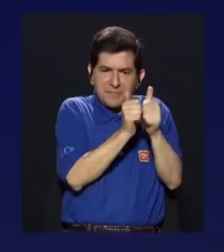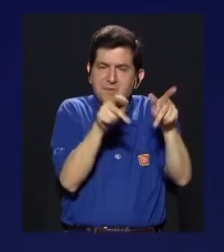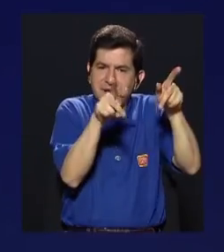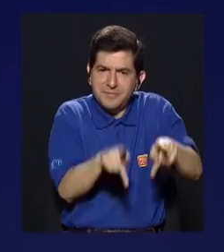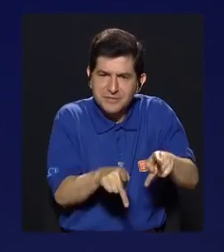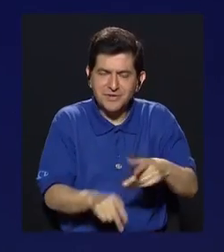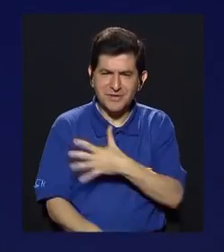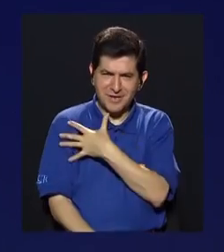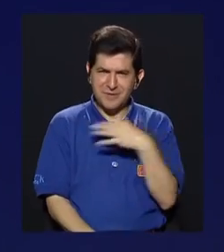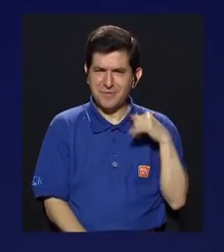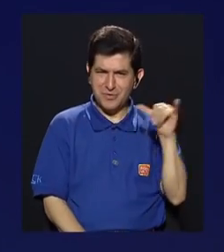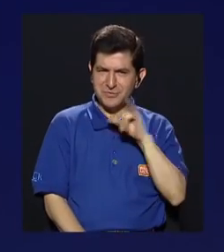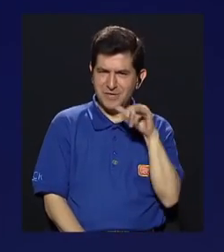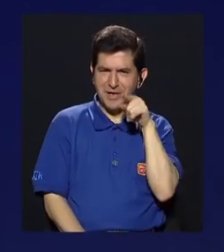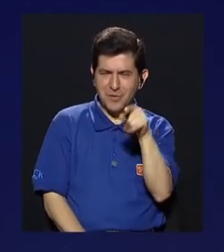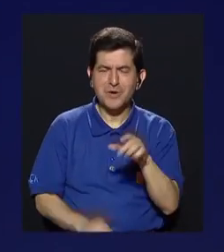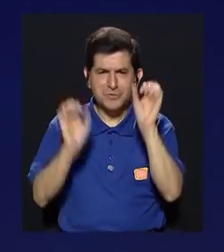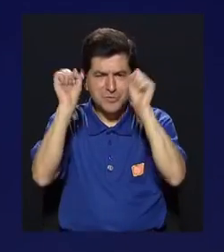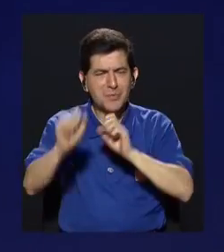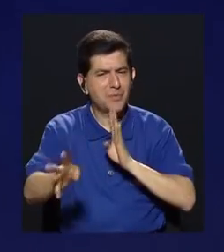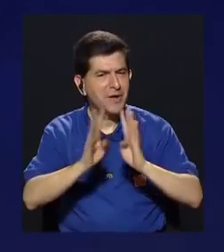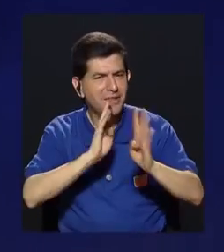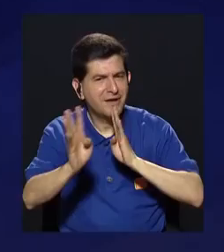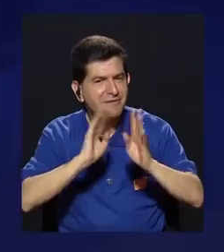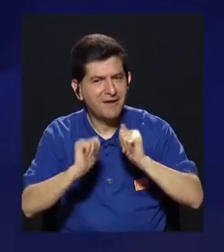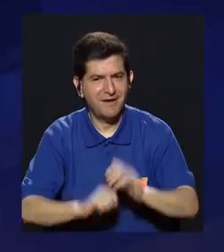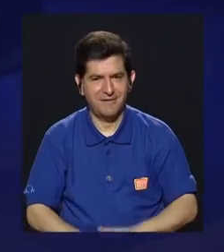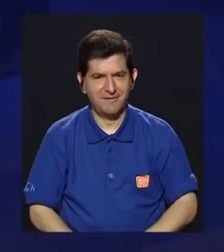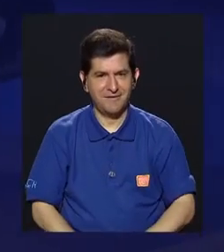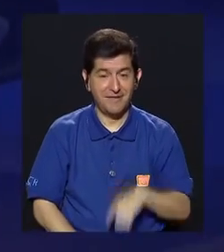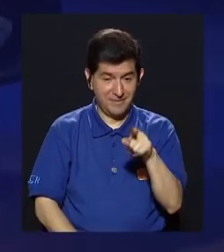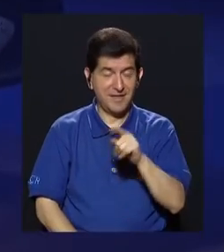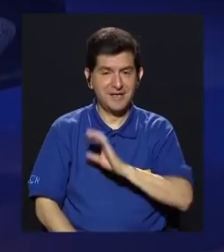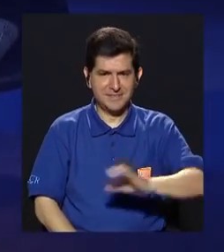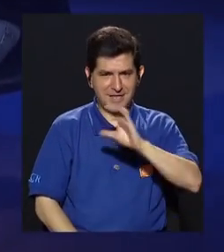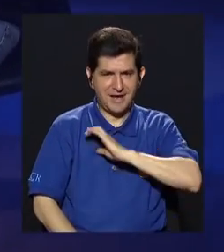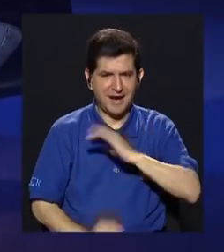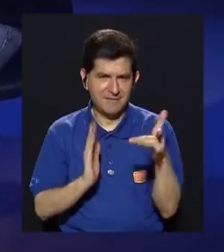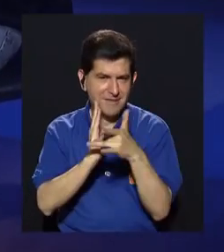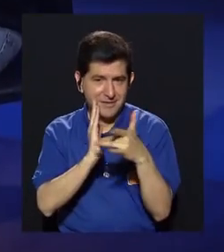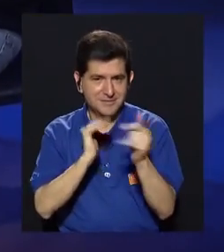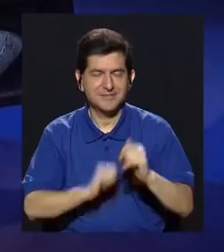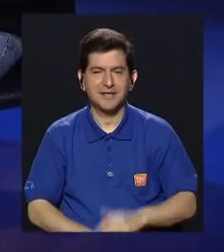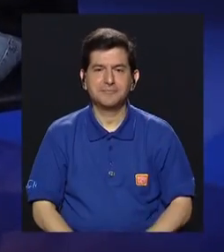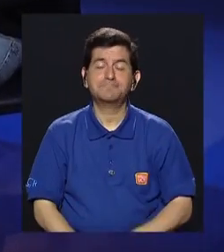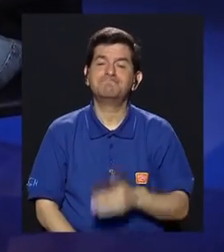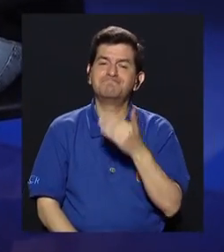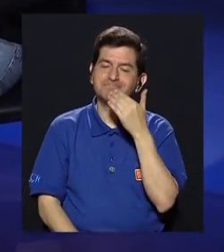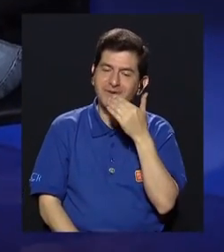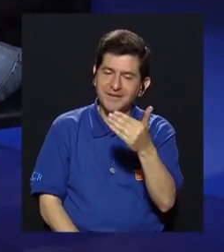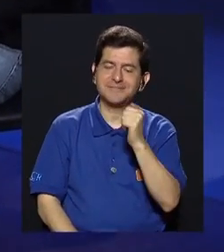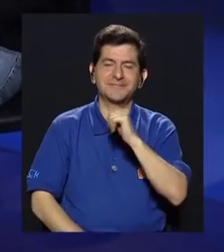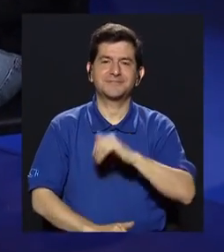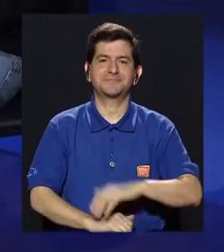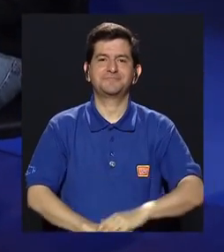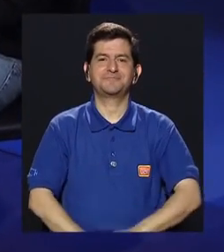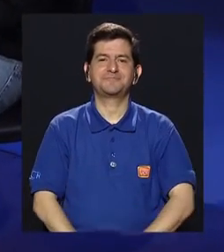sí eso me gustaría también que lo que lo hablaras un poquito de esos aciertos gracias